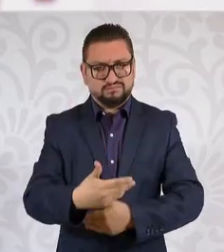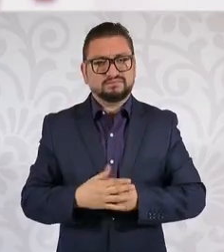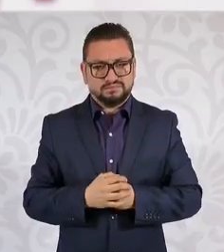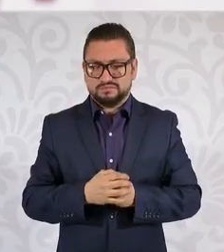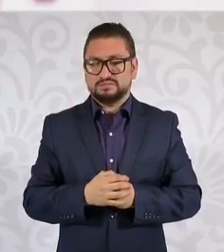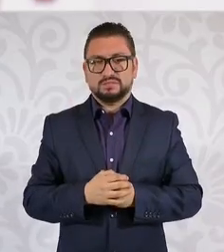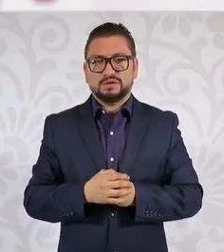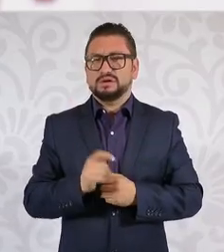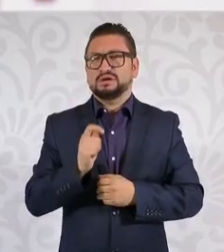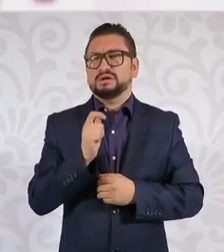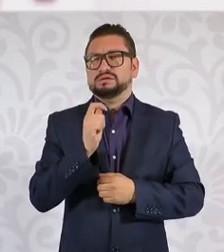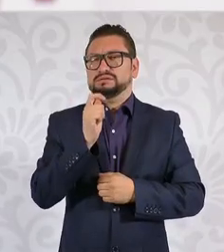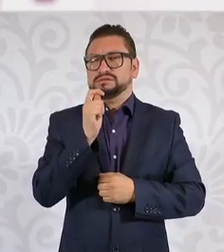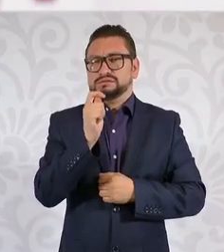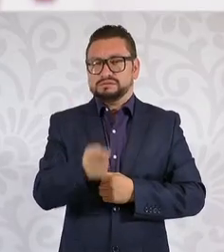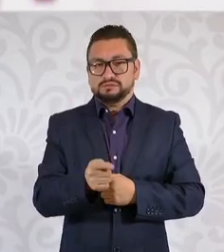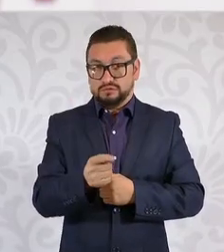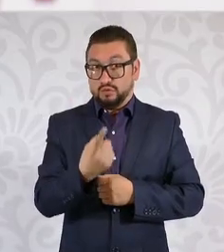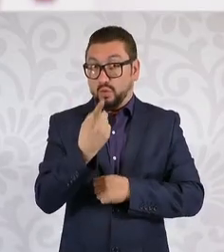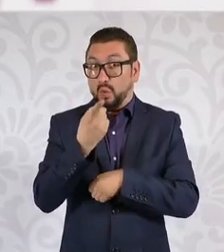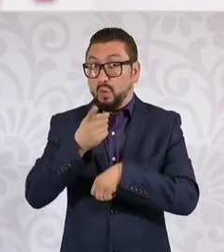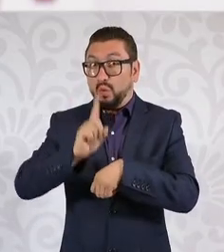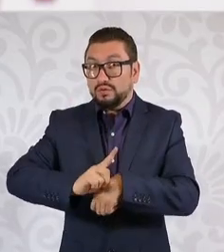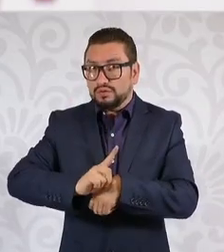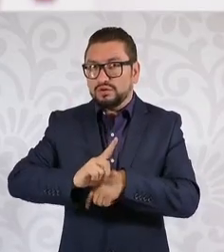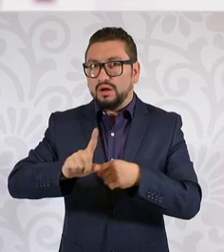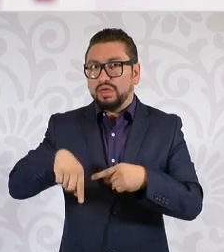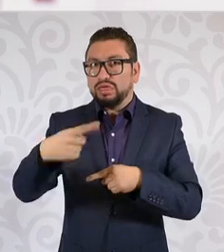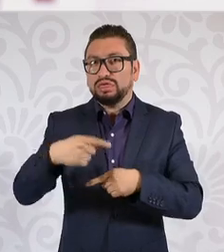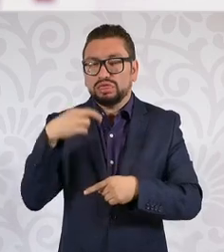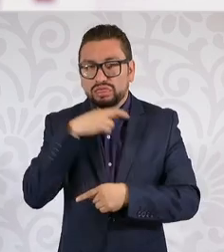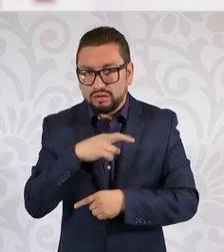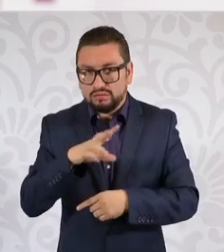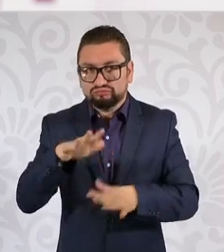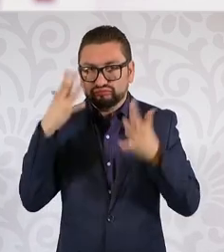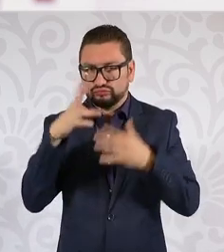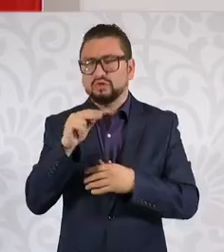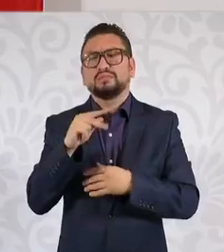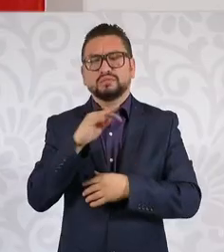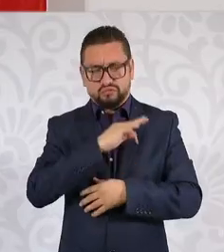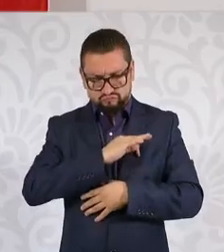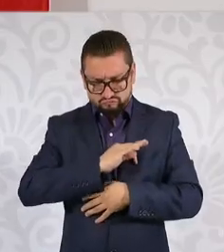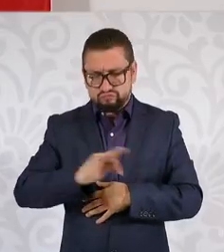Eso no quiere decir que sea un tema de un día a otro, pero va a funcionar.